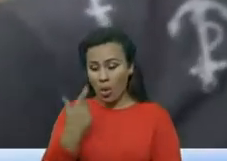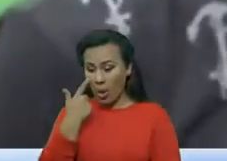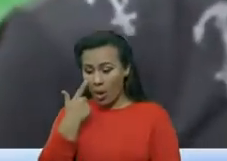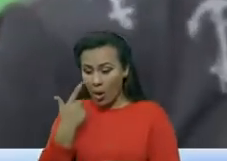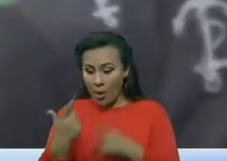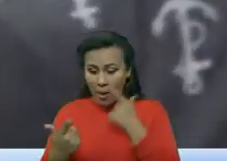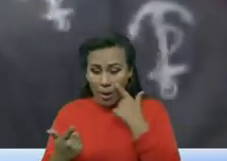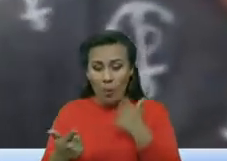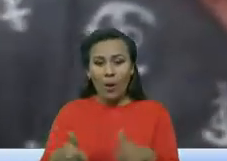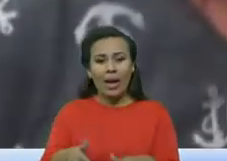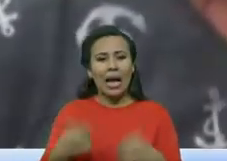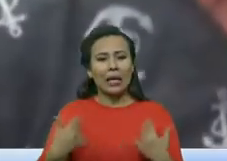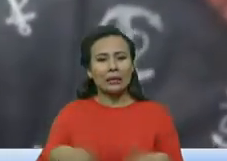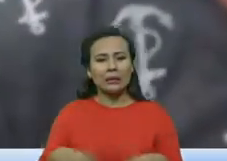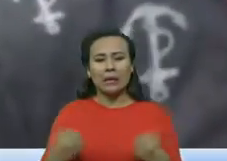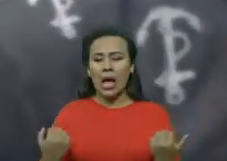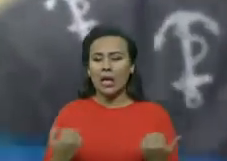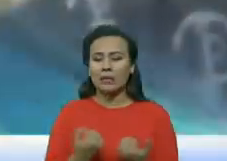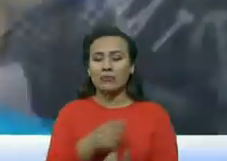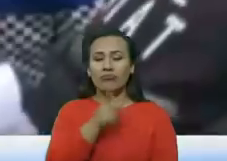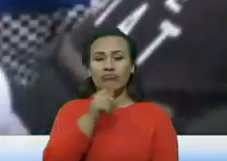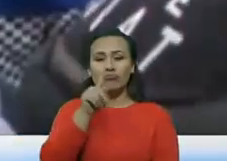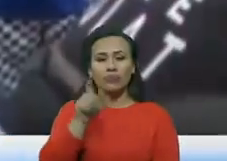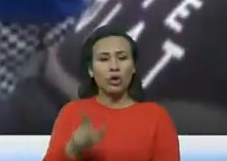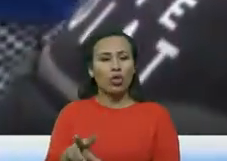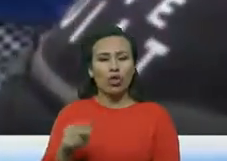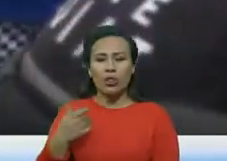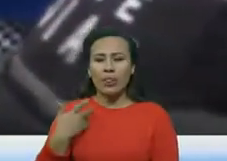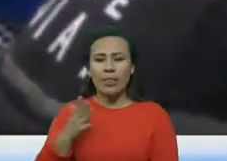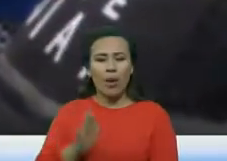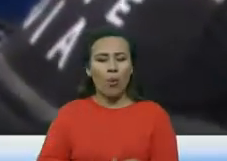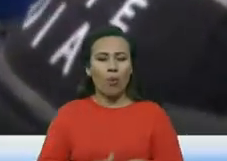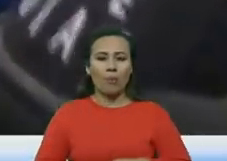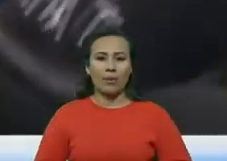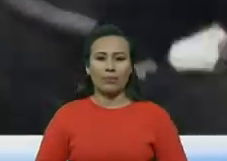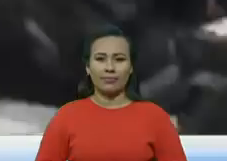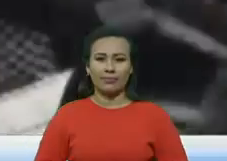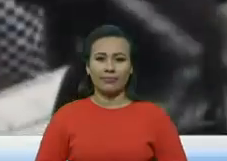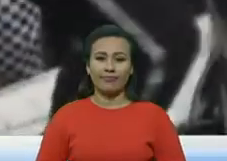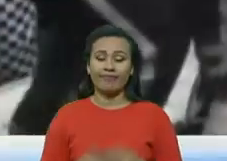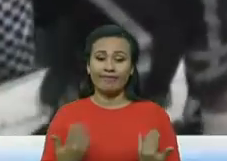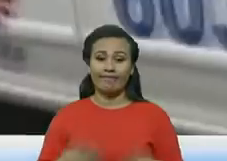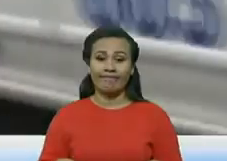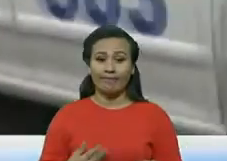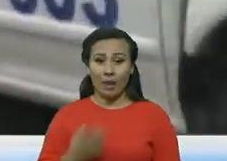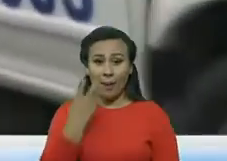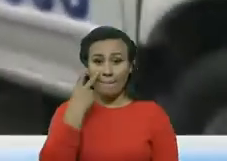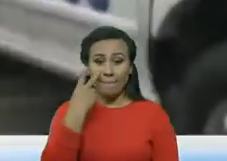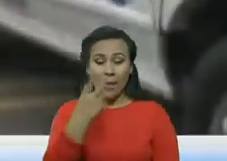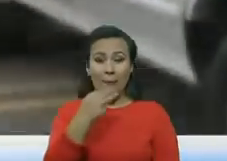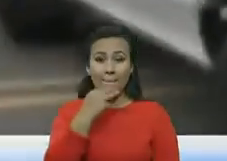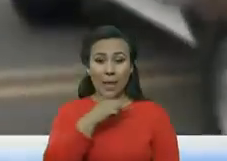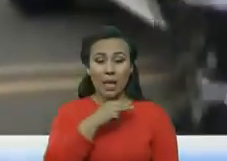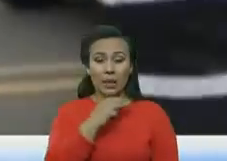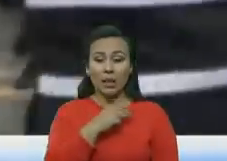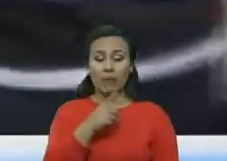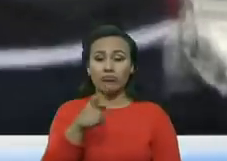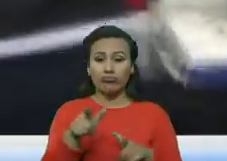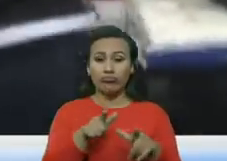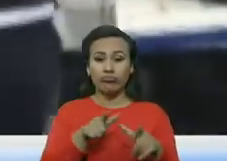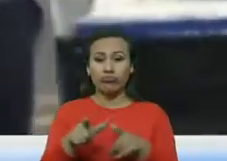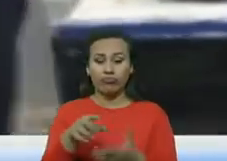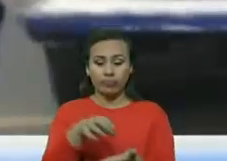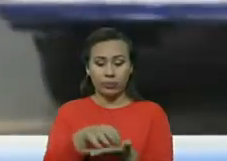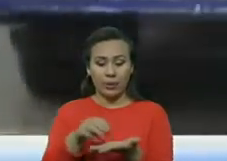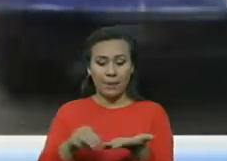este accidente, esa señora inocente, como ha muerto. Los cuerpos fueron llevados hasta el centro forense de Manta para la autopsia de rigor. Desde la provincia